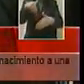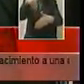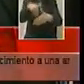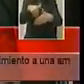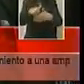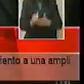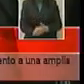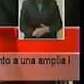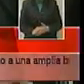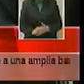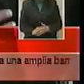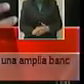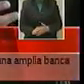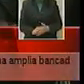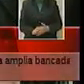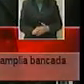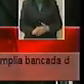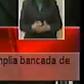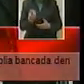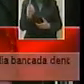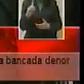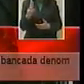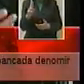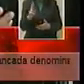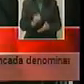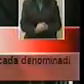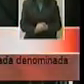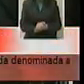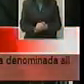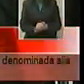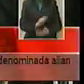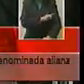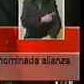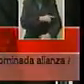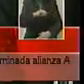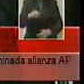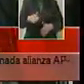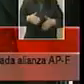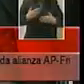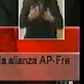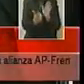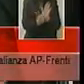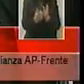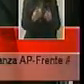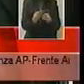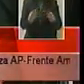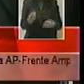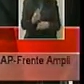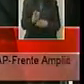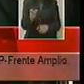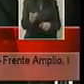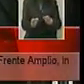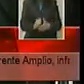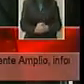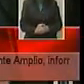votado en la aplicación de que el Ejecutivo pueda legislar en materia de seguridad